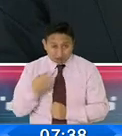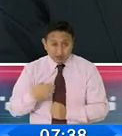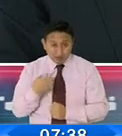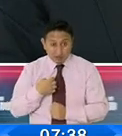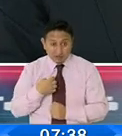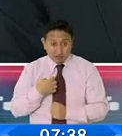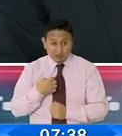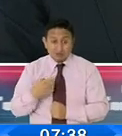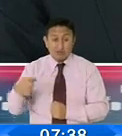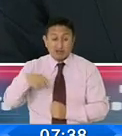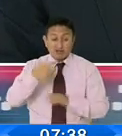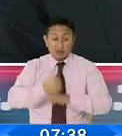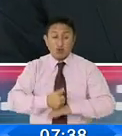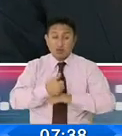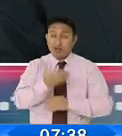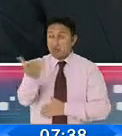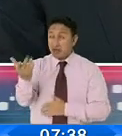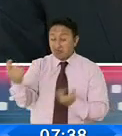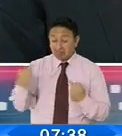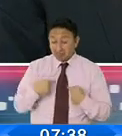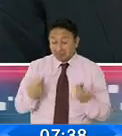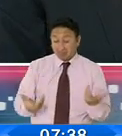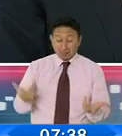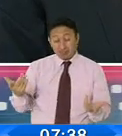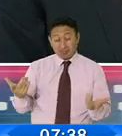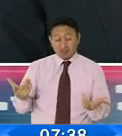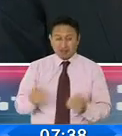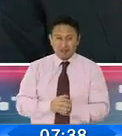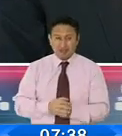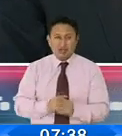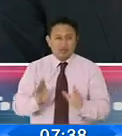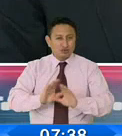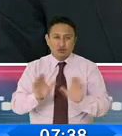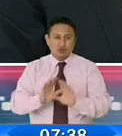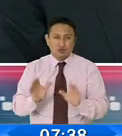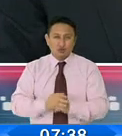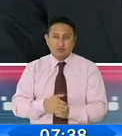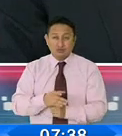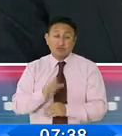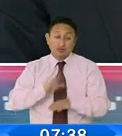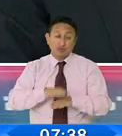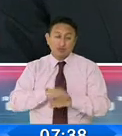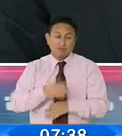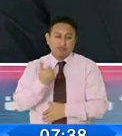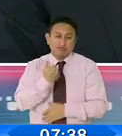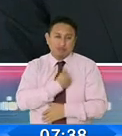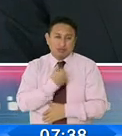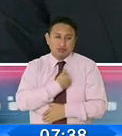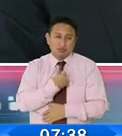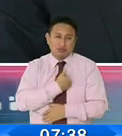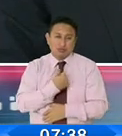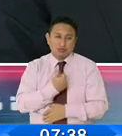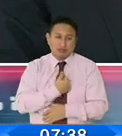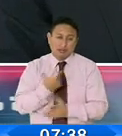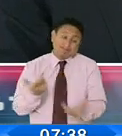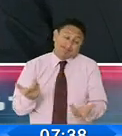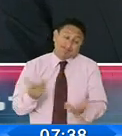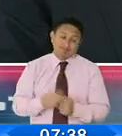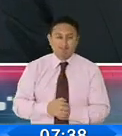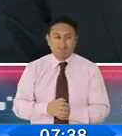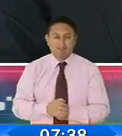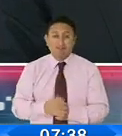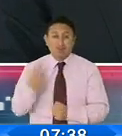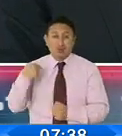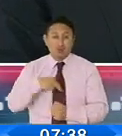la autoridad referente a una participación más firme y más oportuna. Nosotros hacemos todo